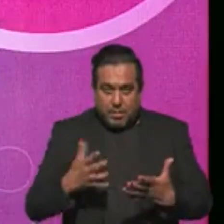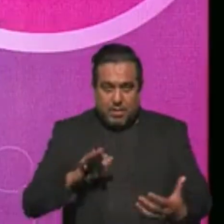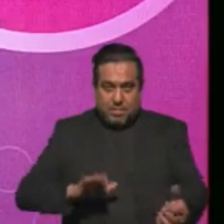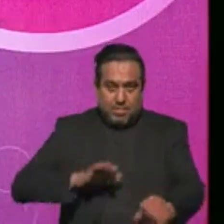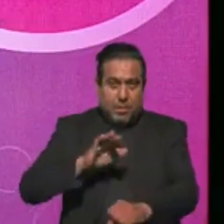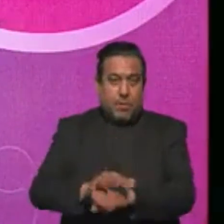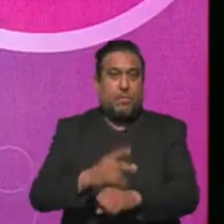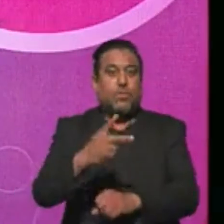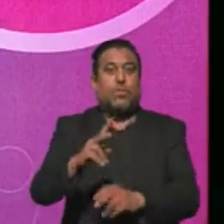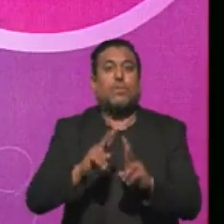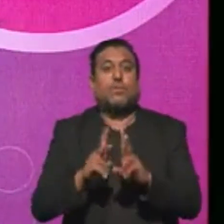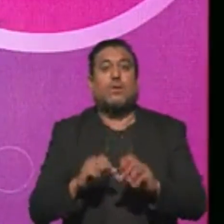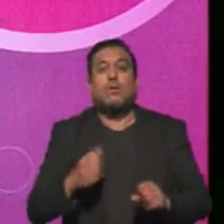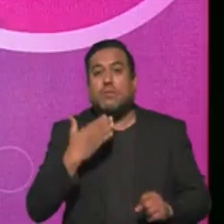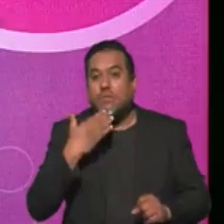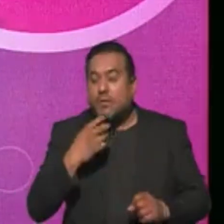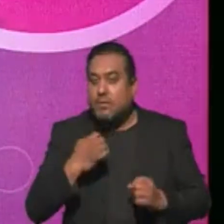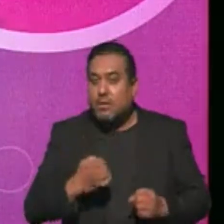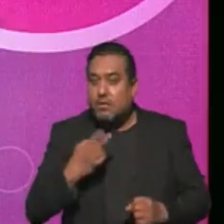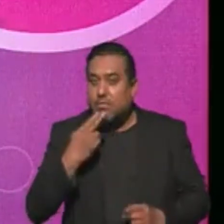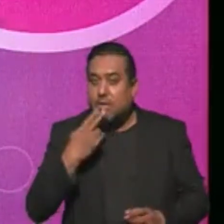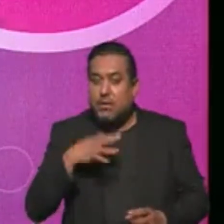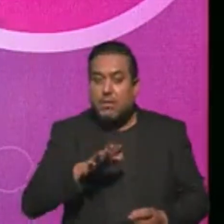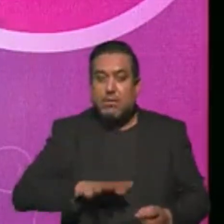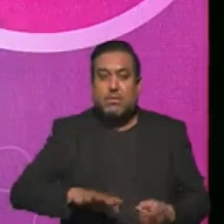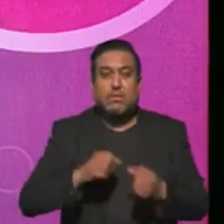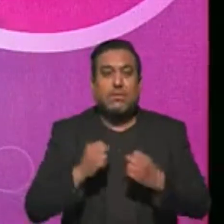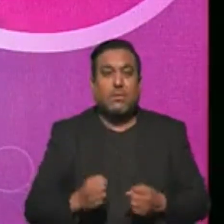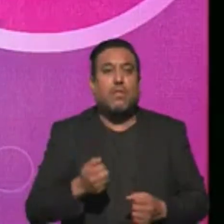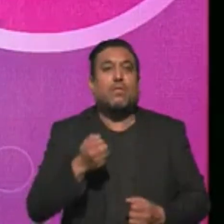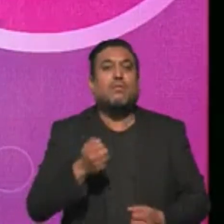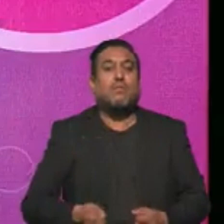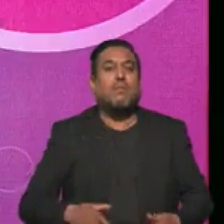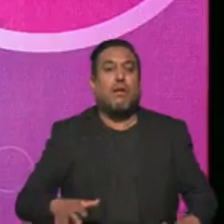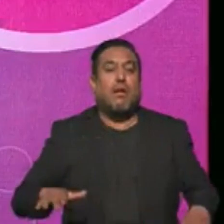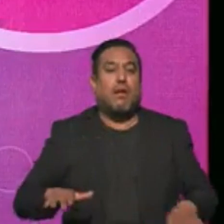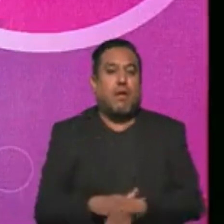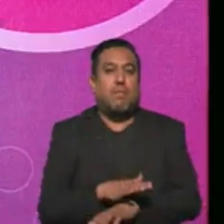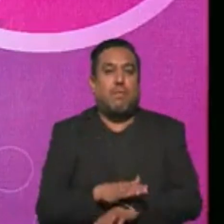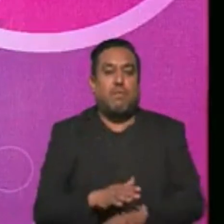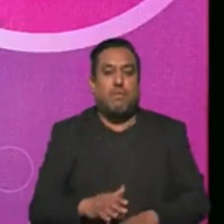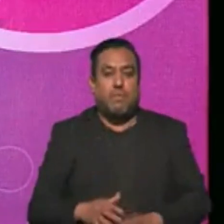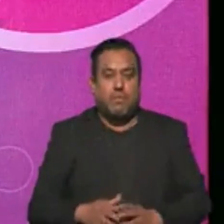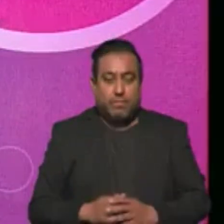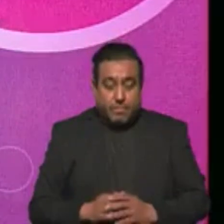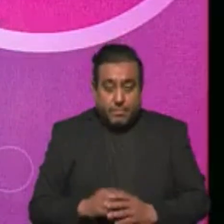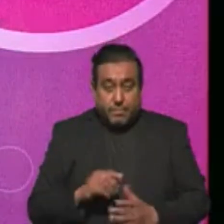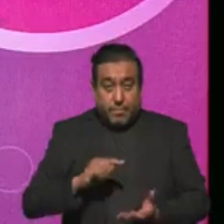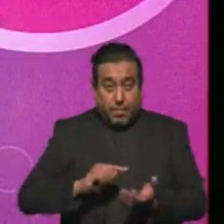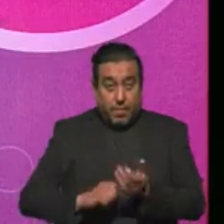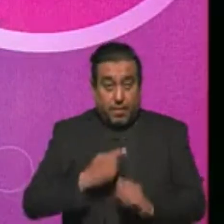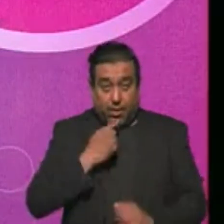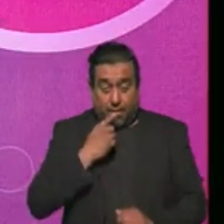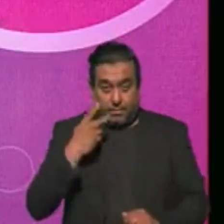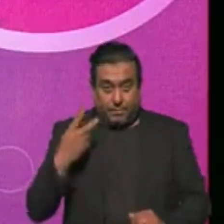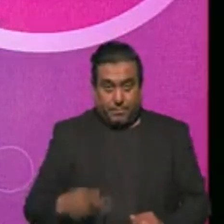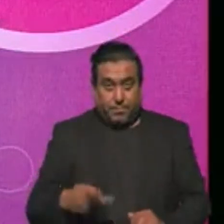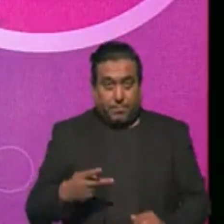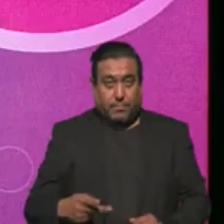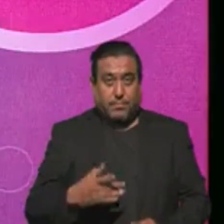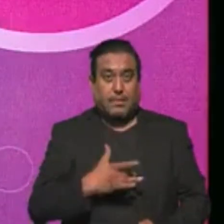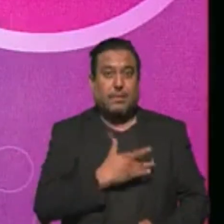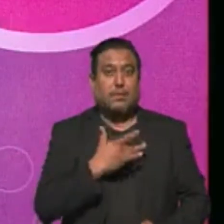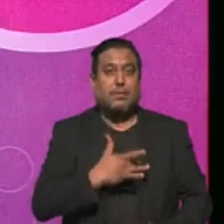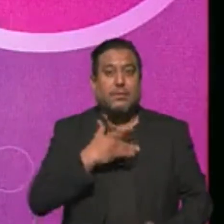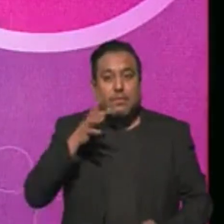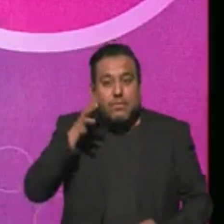tu bienestar tu seguridad el cambio porque en Celaya la